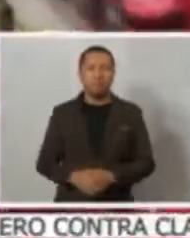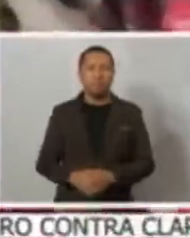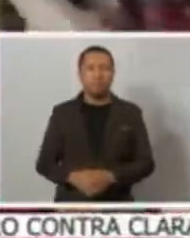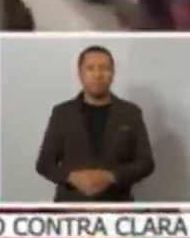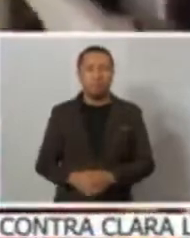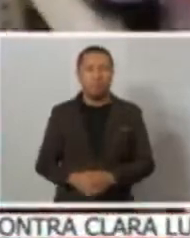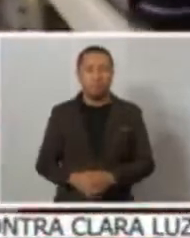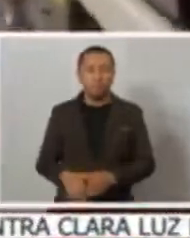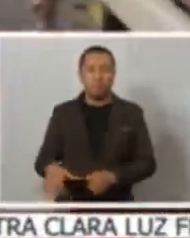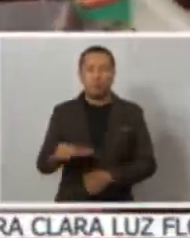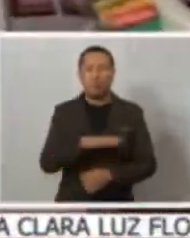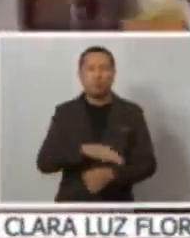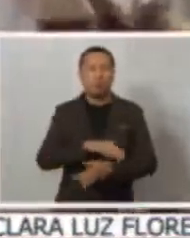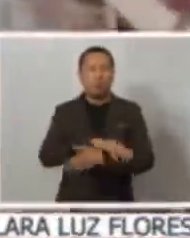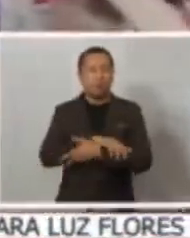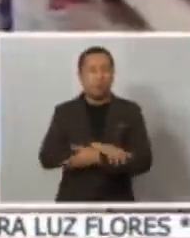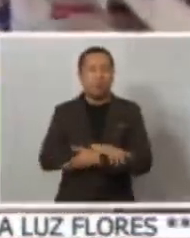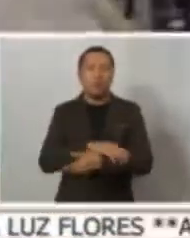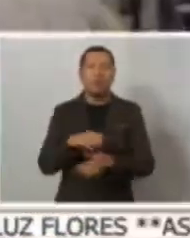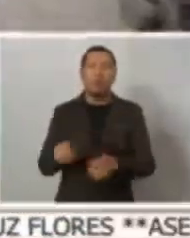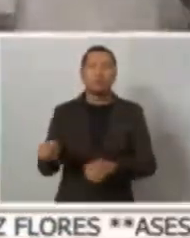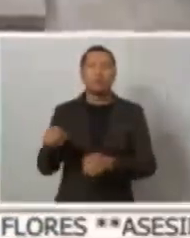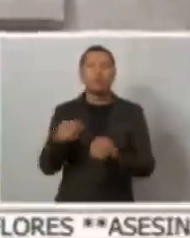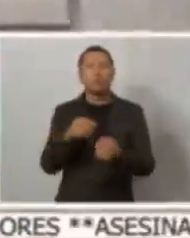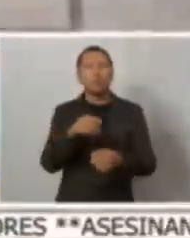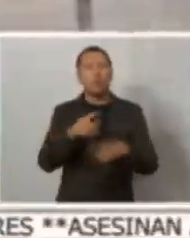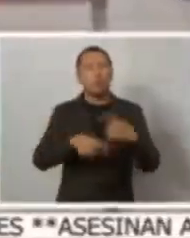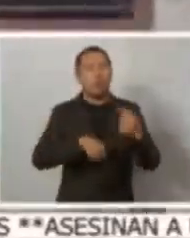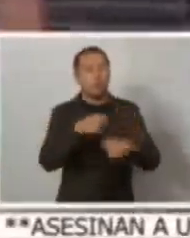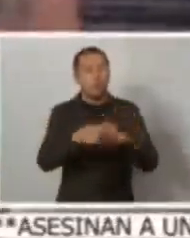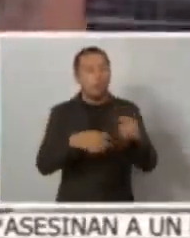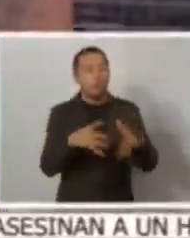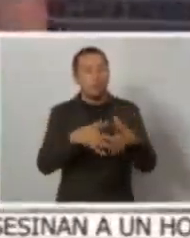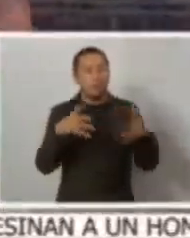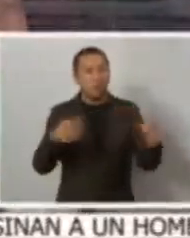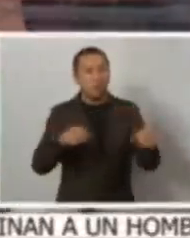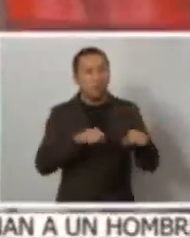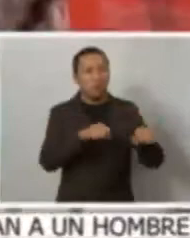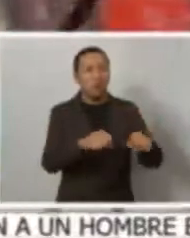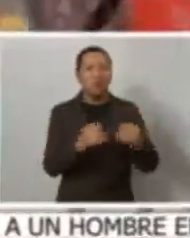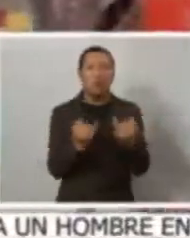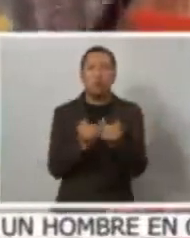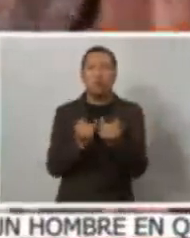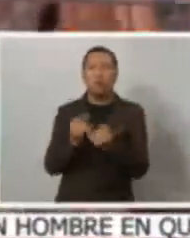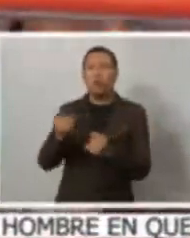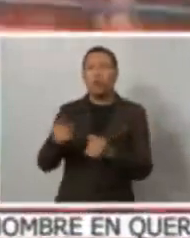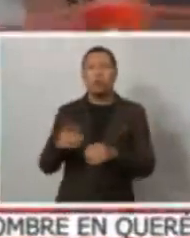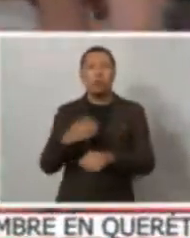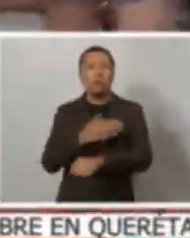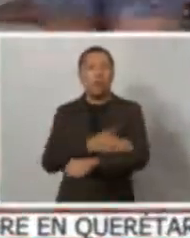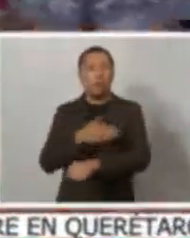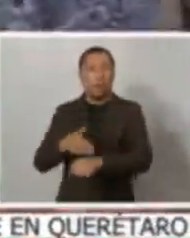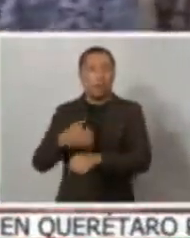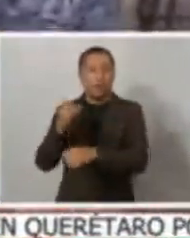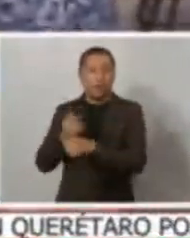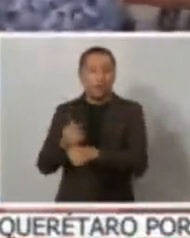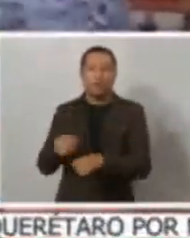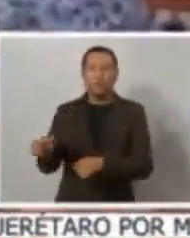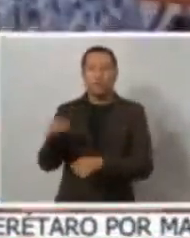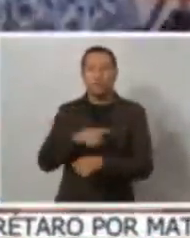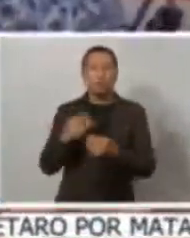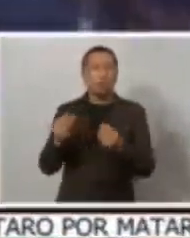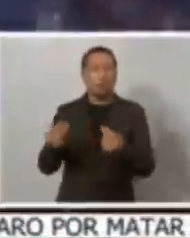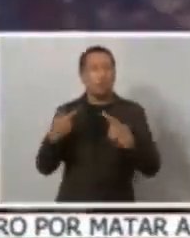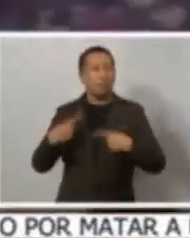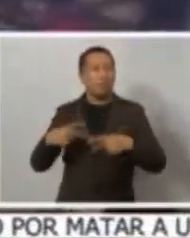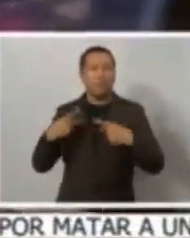En Solidaridad, centros comerciales y distribuidoras de materiales, principalmente maderería, fueron saturadas debido a que los ciudadanos salieron en busca